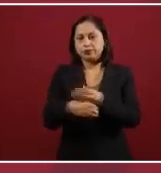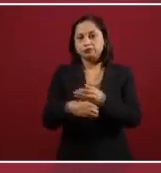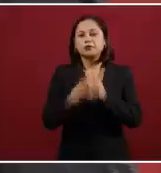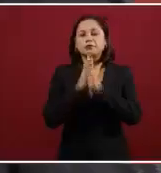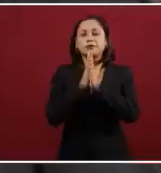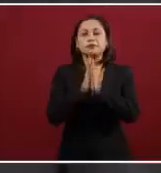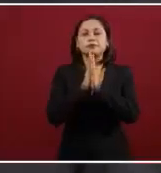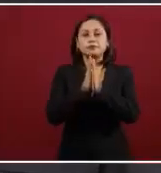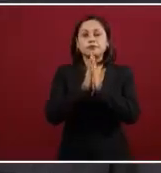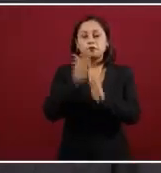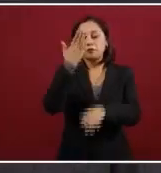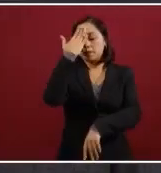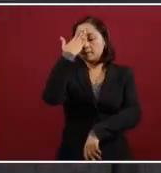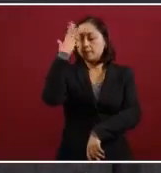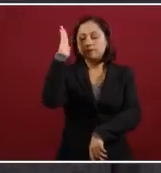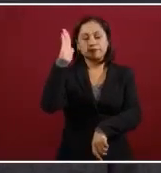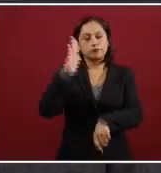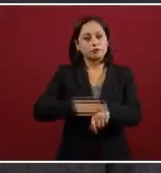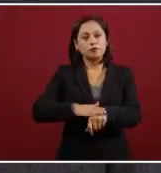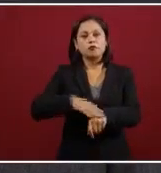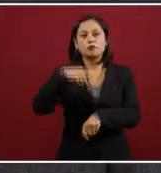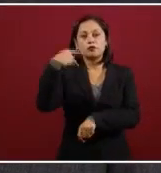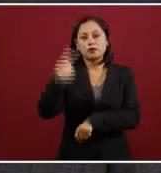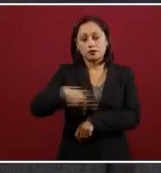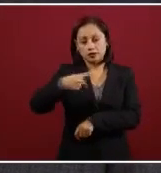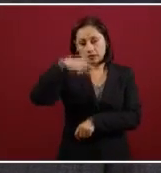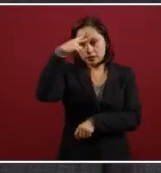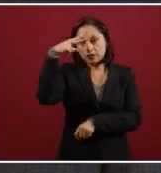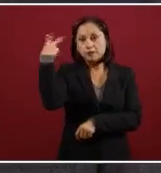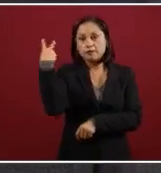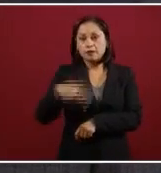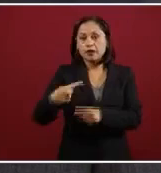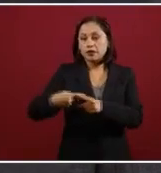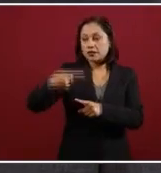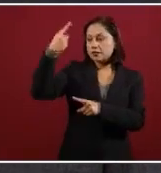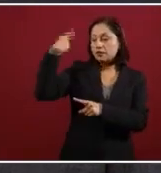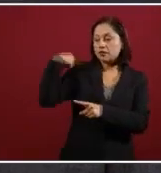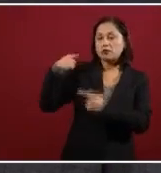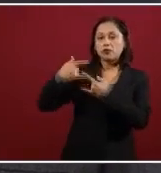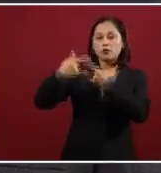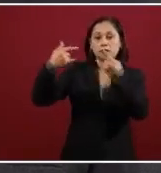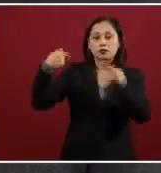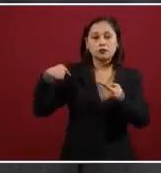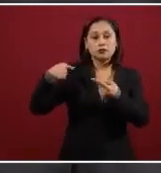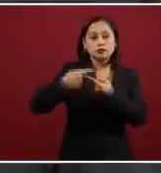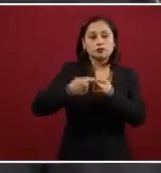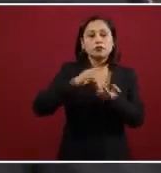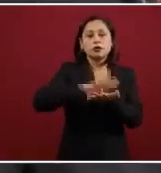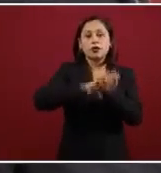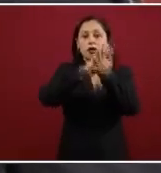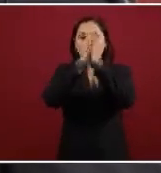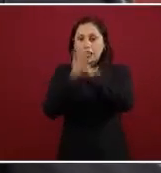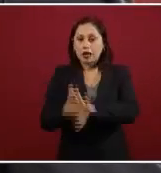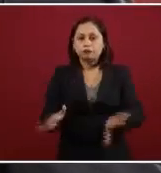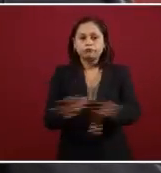que en México han habido 3 grandes transformaciones y ha